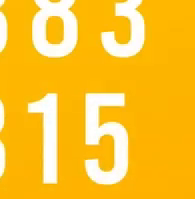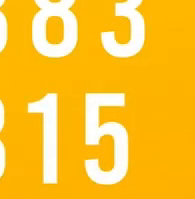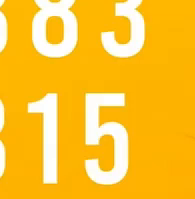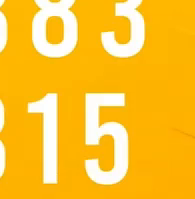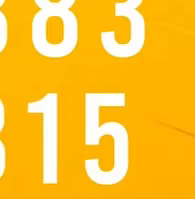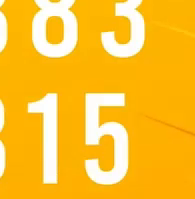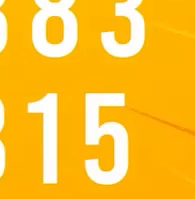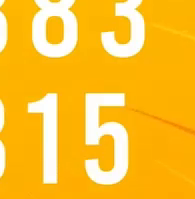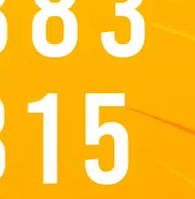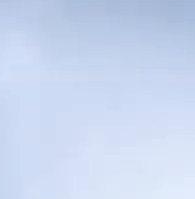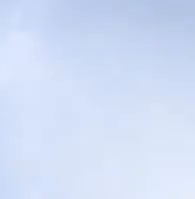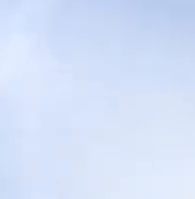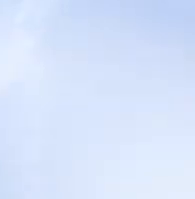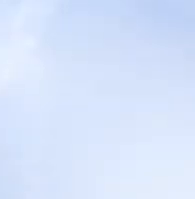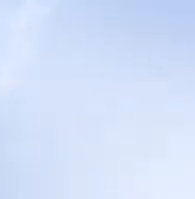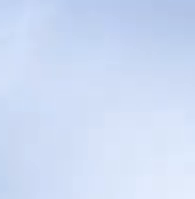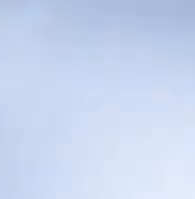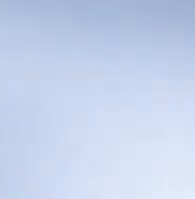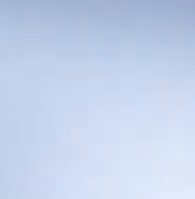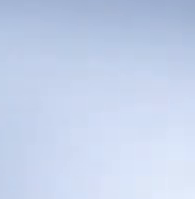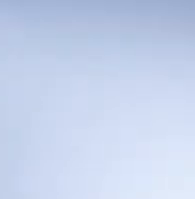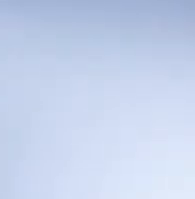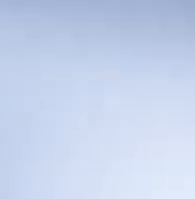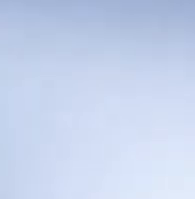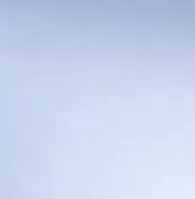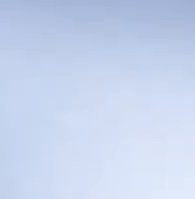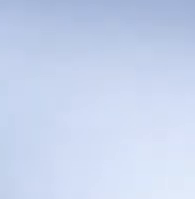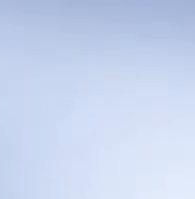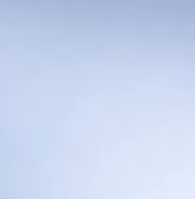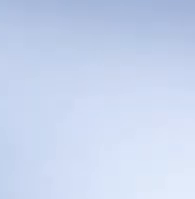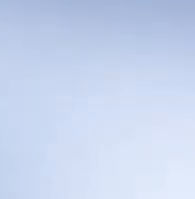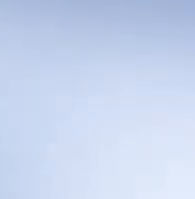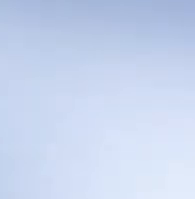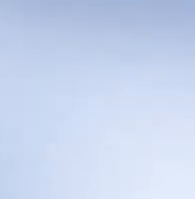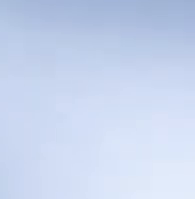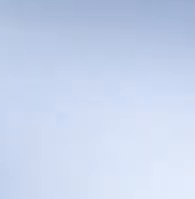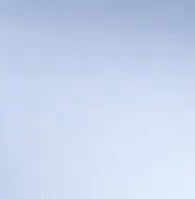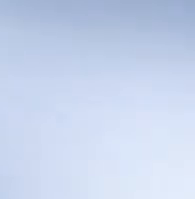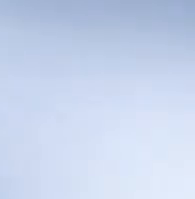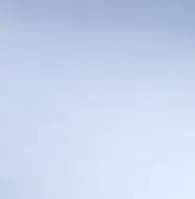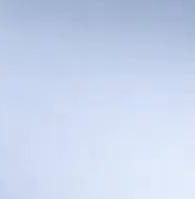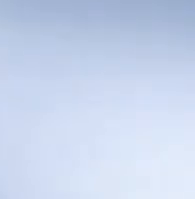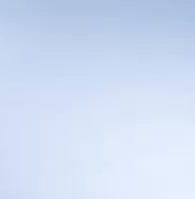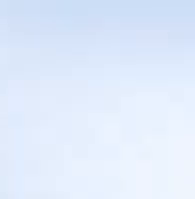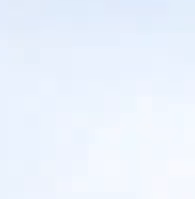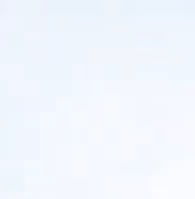esperamos! Somos Alfa TV Dorada, la imagen del entretenimiento.